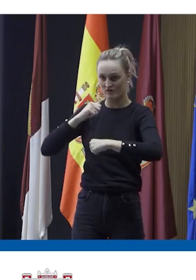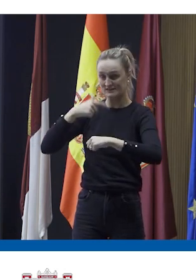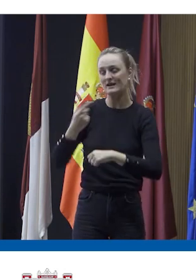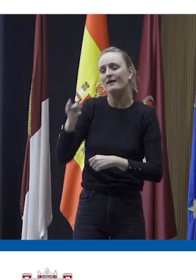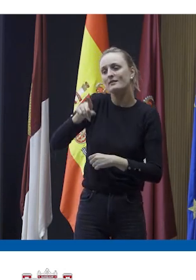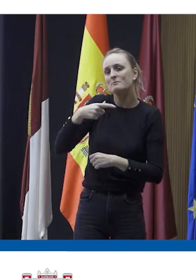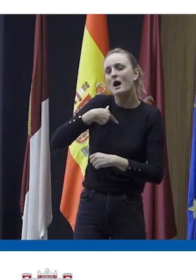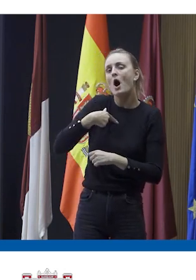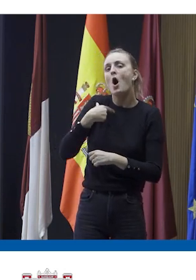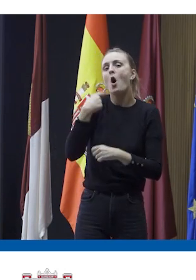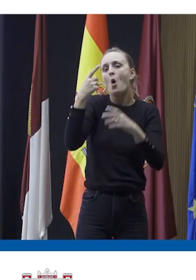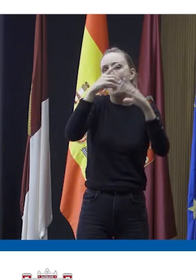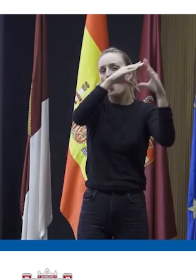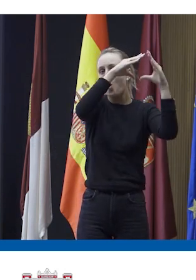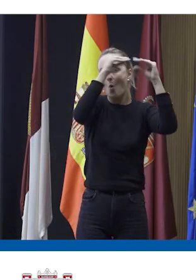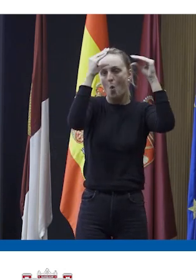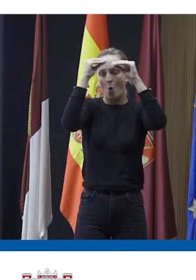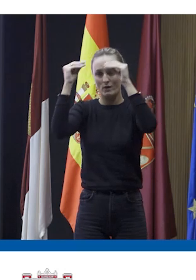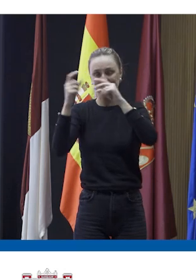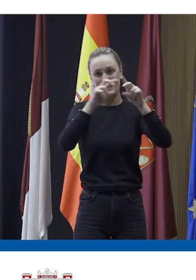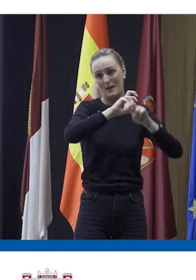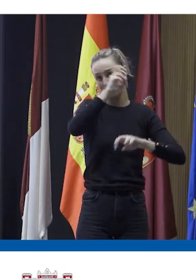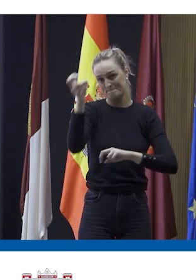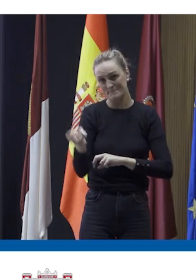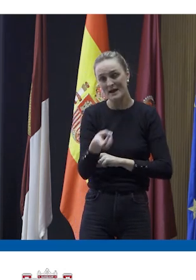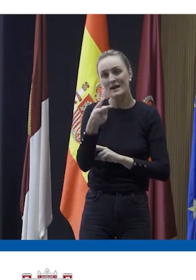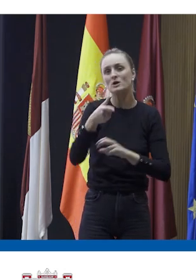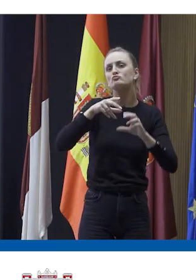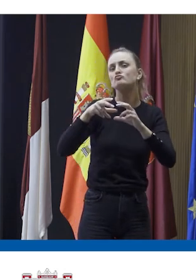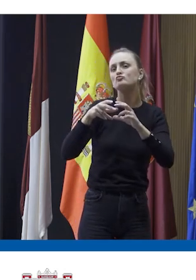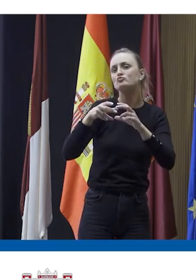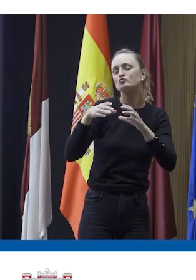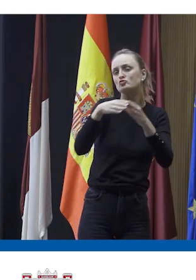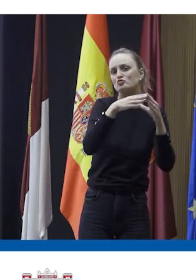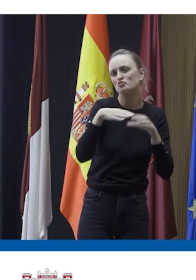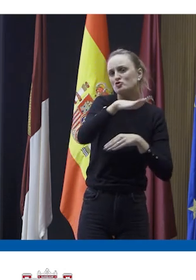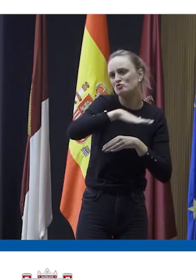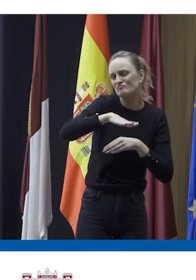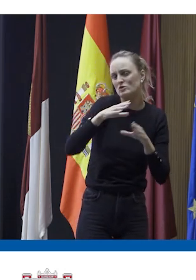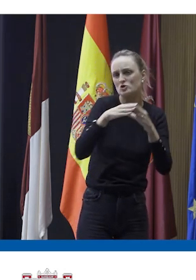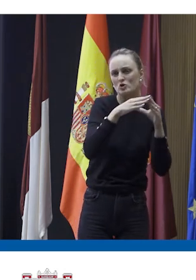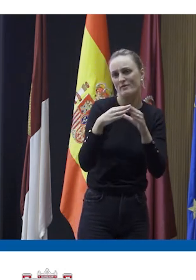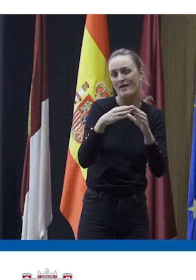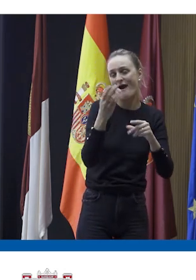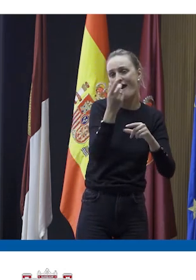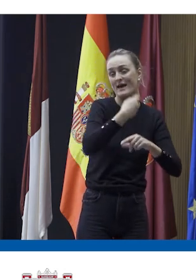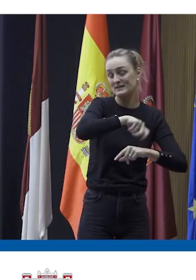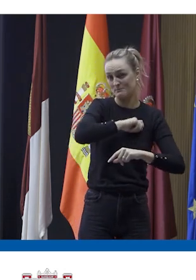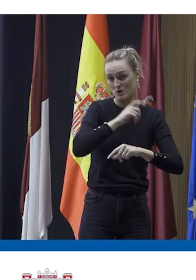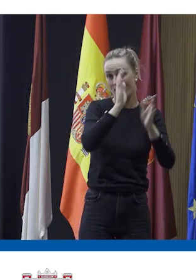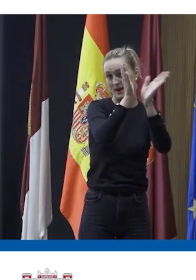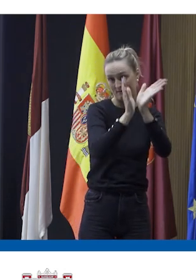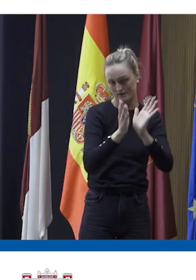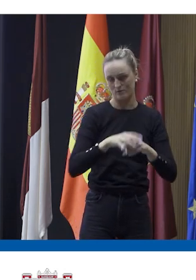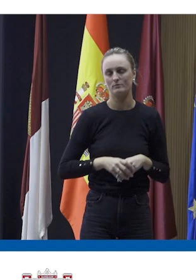vocalía de universidades en SERMEF, que es la Sociedad Española de Medicina Física y de Rehabilitación.